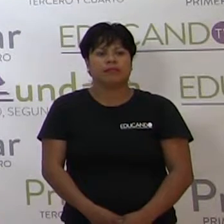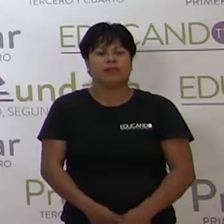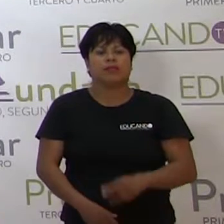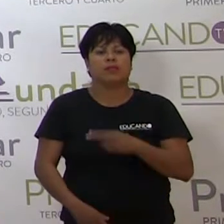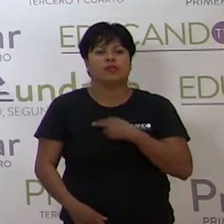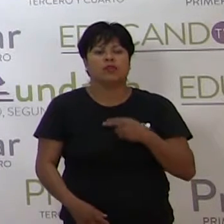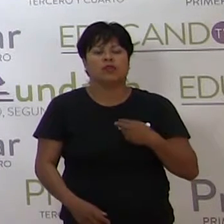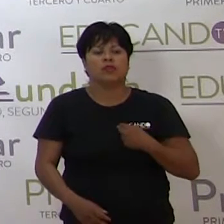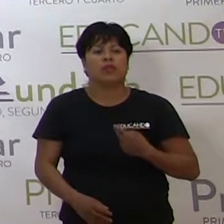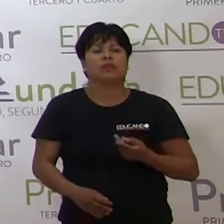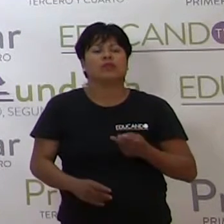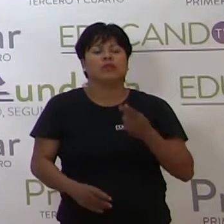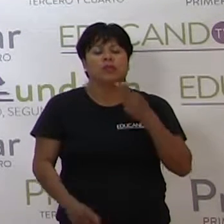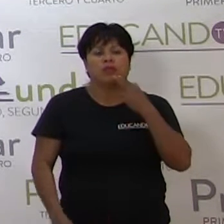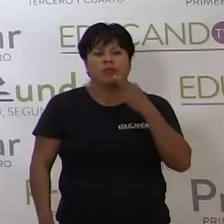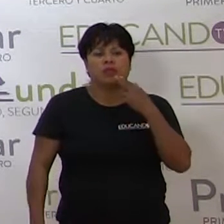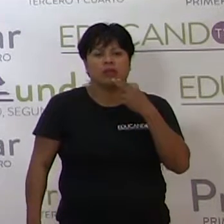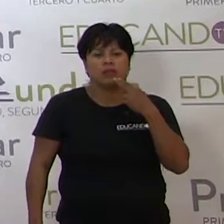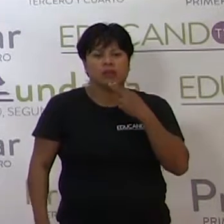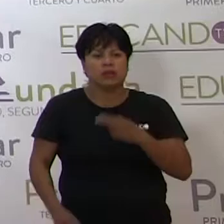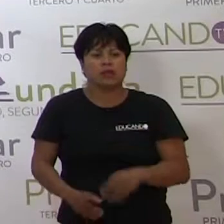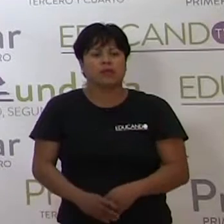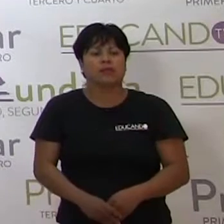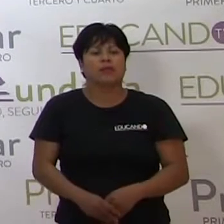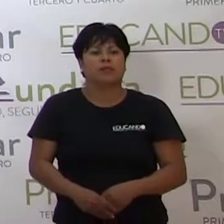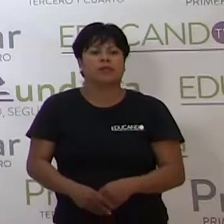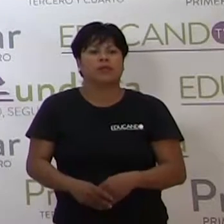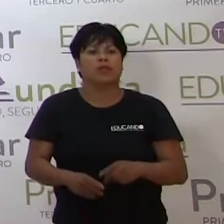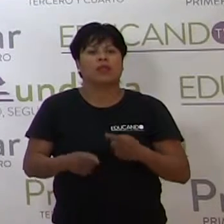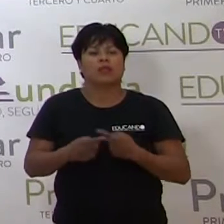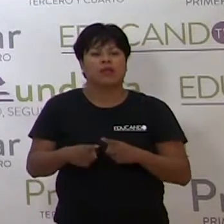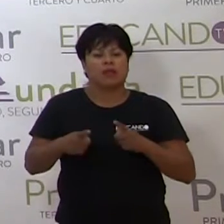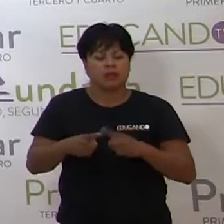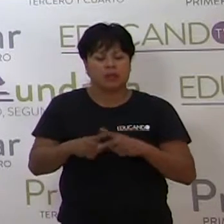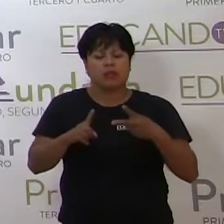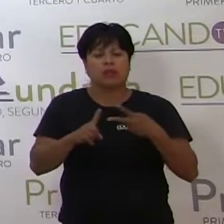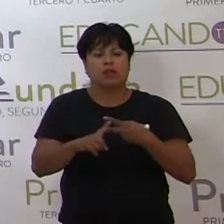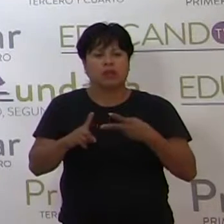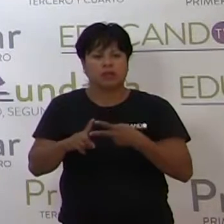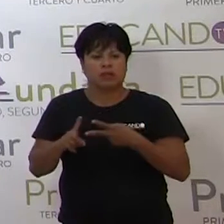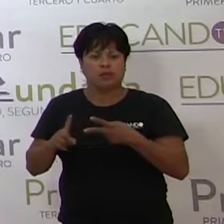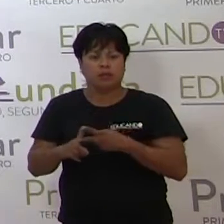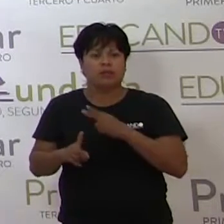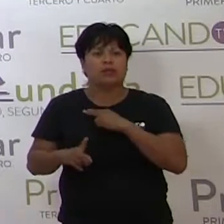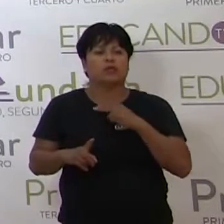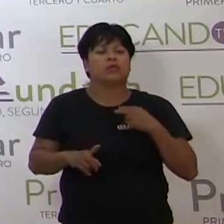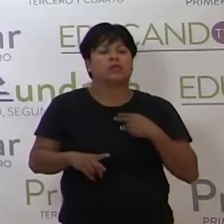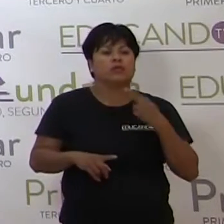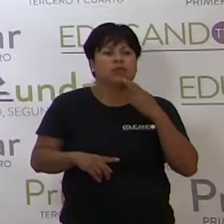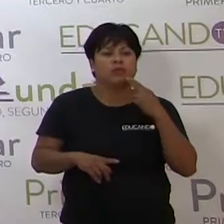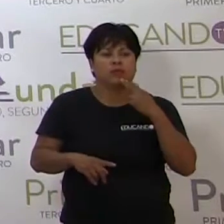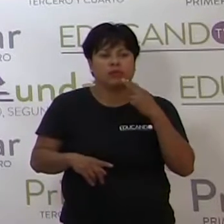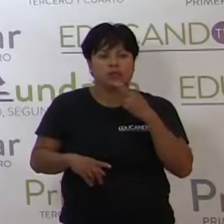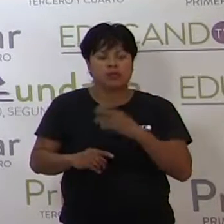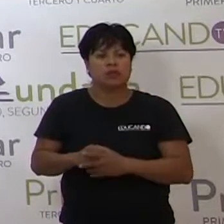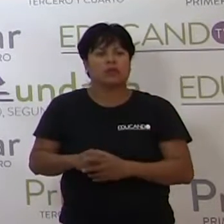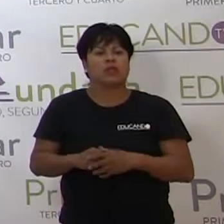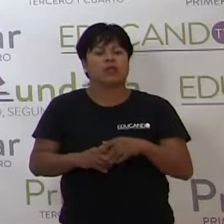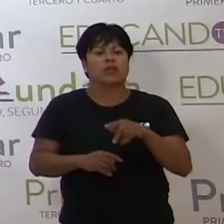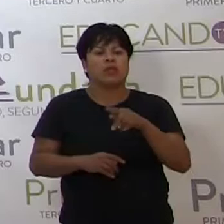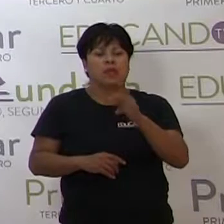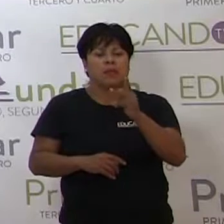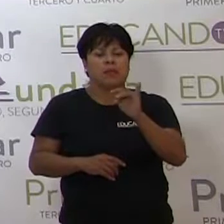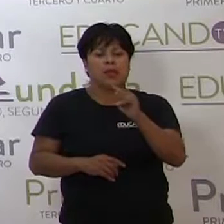Vamos a utilizar identidades trigonométricas, vamos a utilizar el teorema